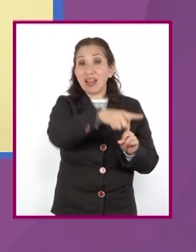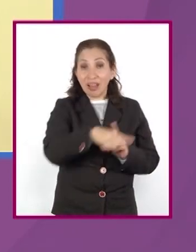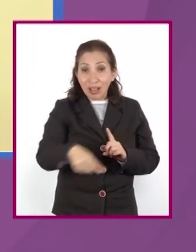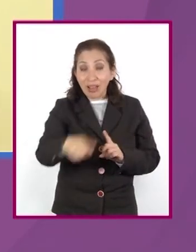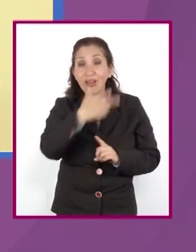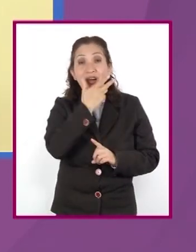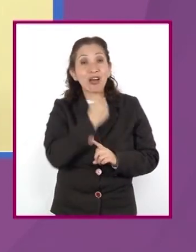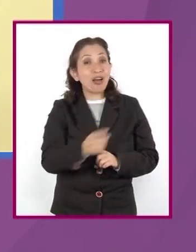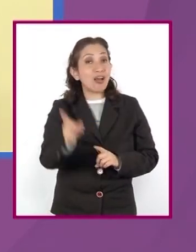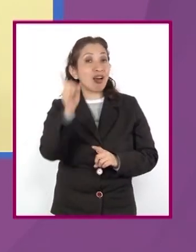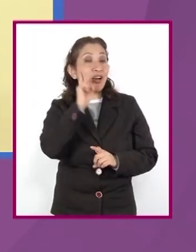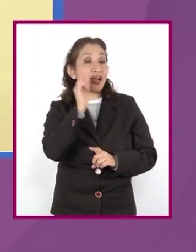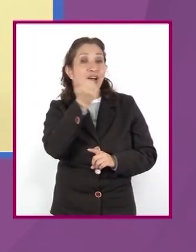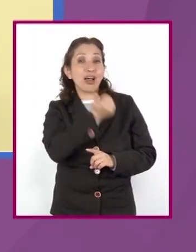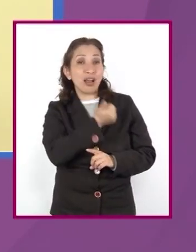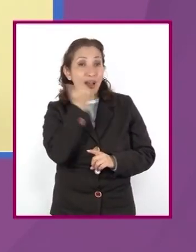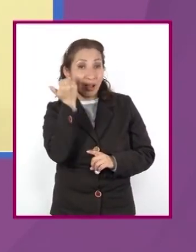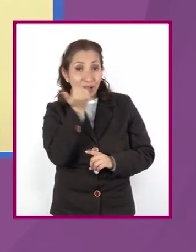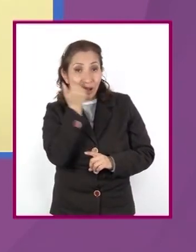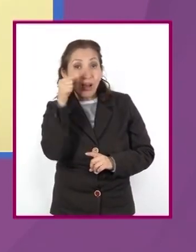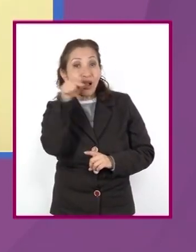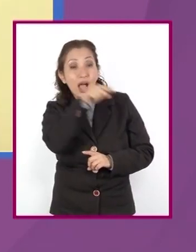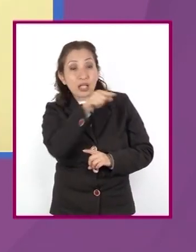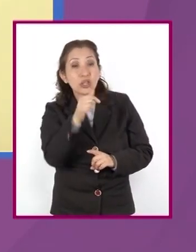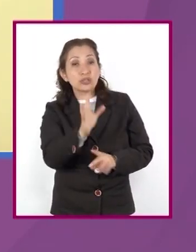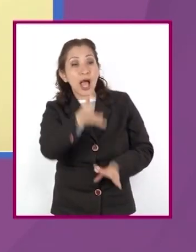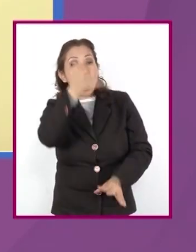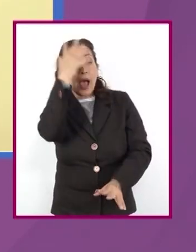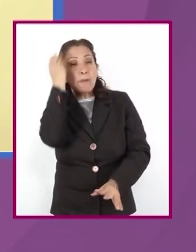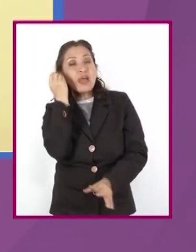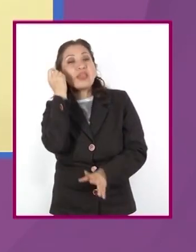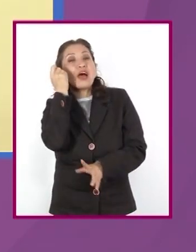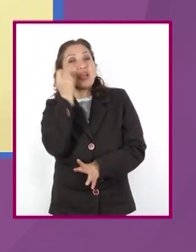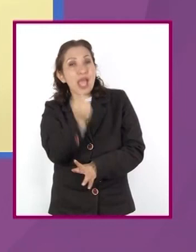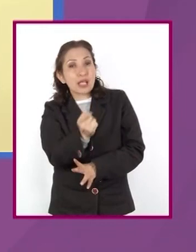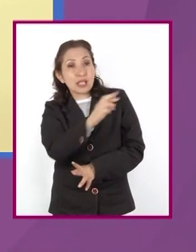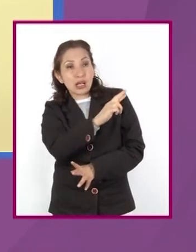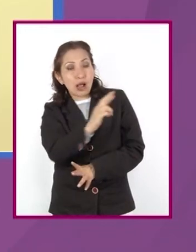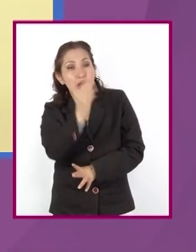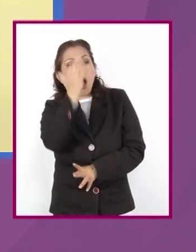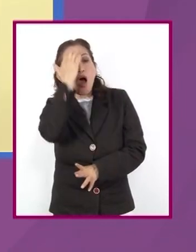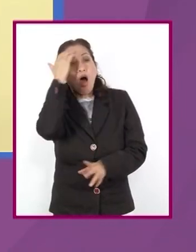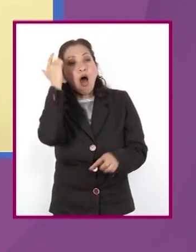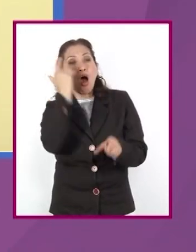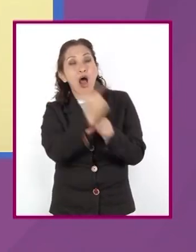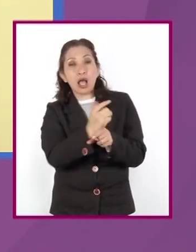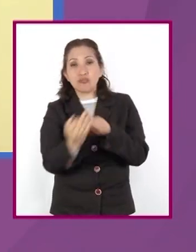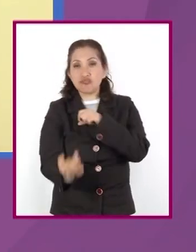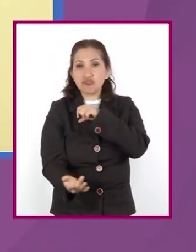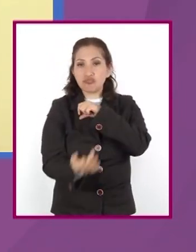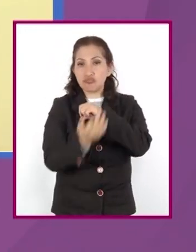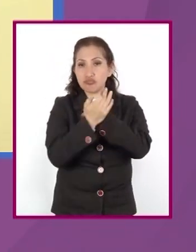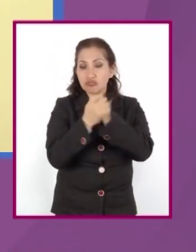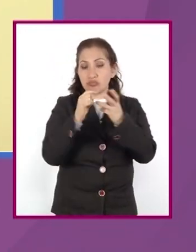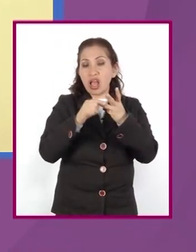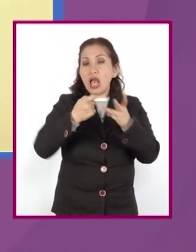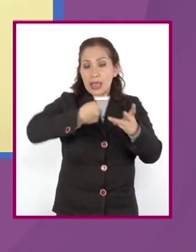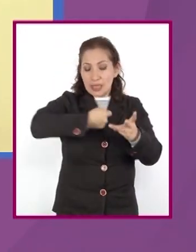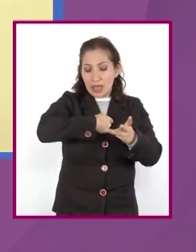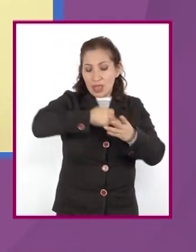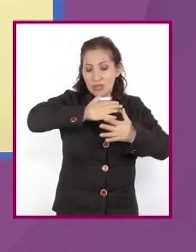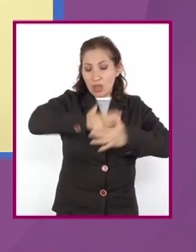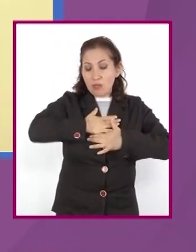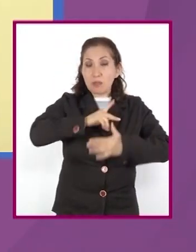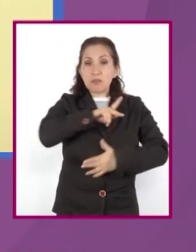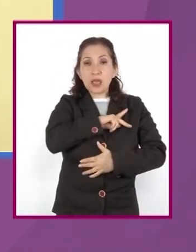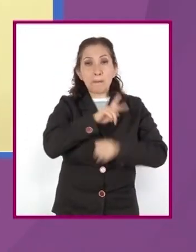y nuestros estudiantes obtengan el conocimiento, reconocimiento y fortalecimiento de la identidad nacional